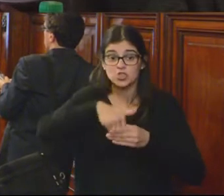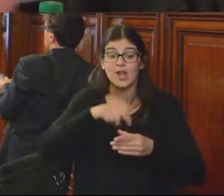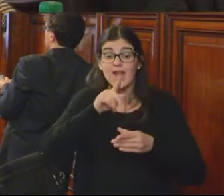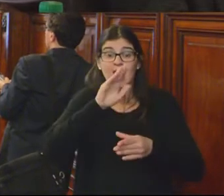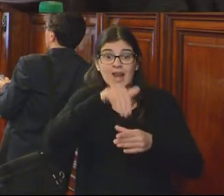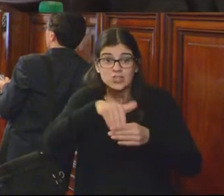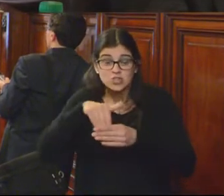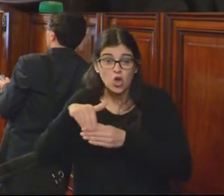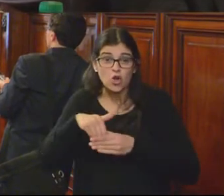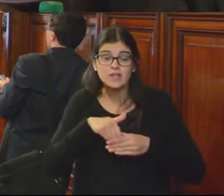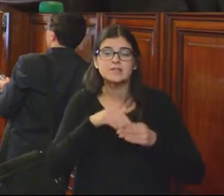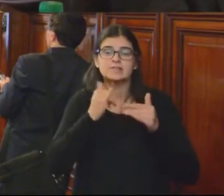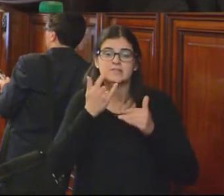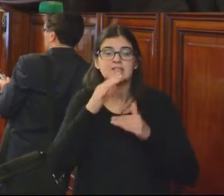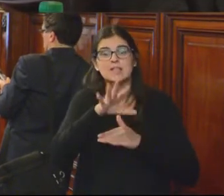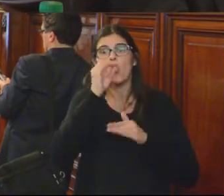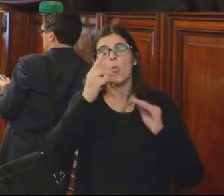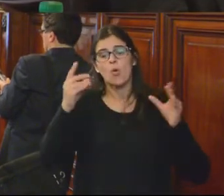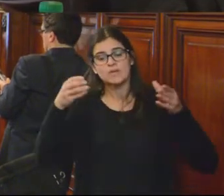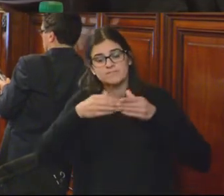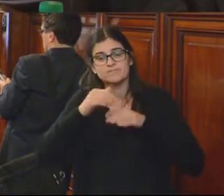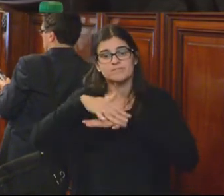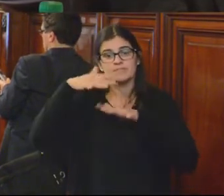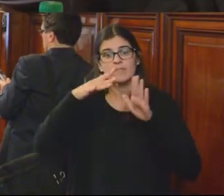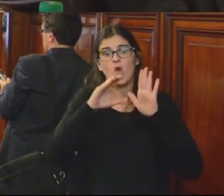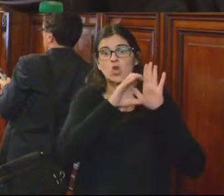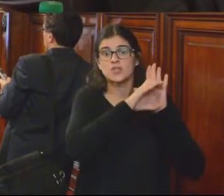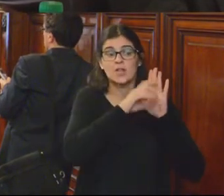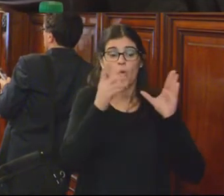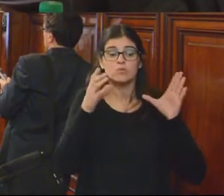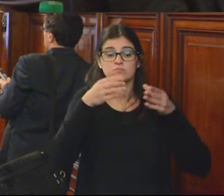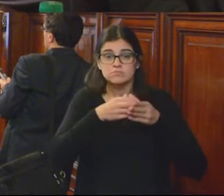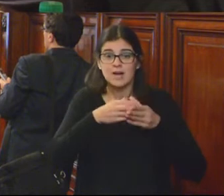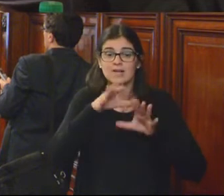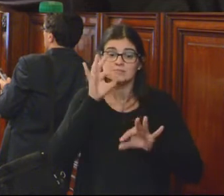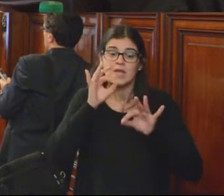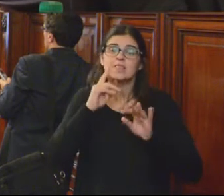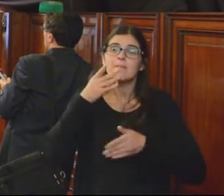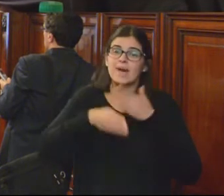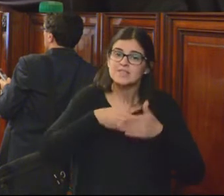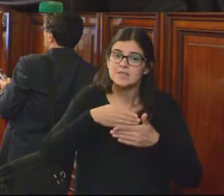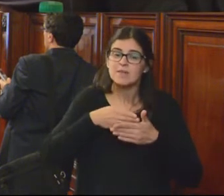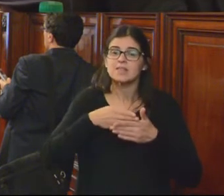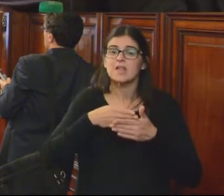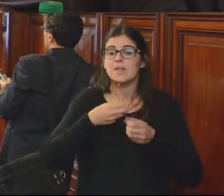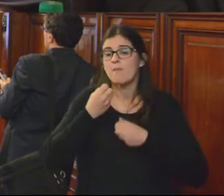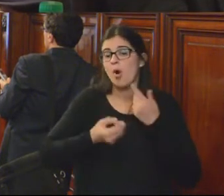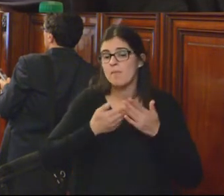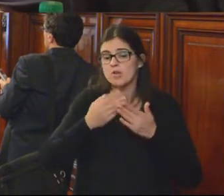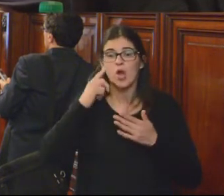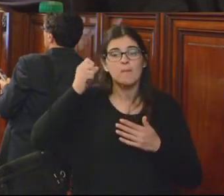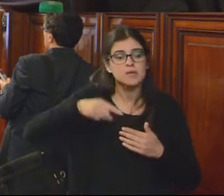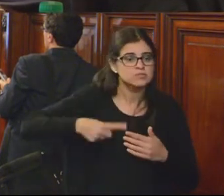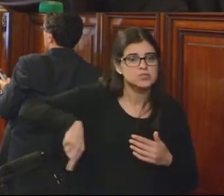elecciones se escogió a una Asamblea Nacional Constituyente, que es un órgano deliberante, participativo, de expresión de la soberanía